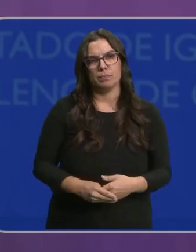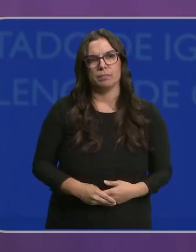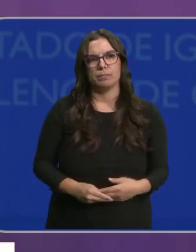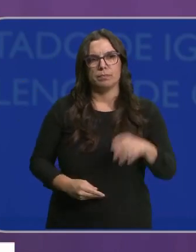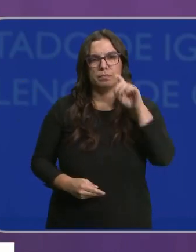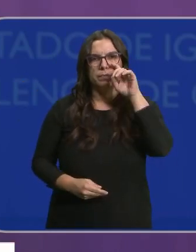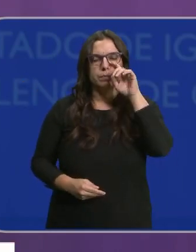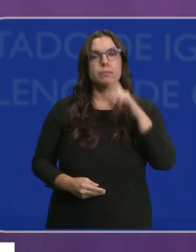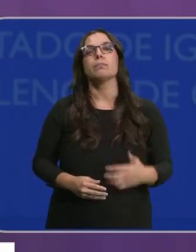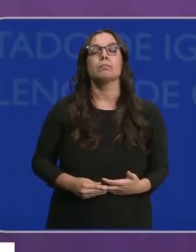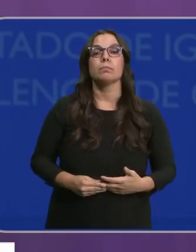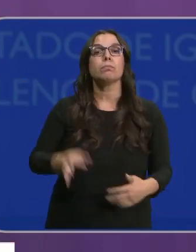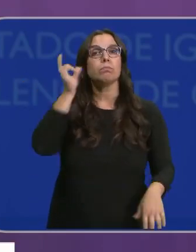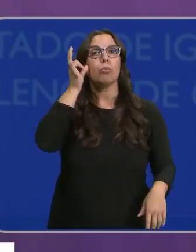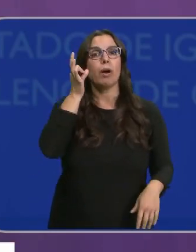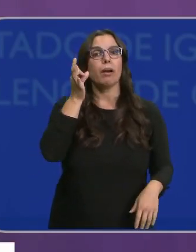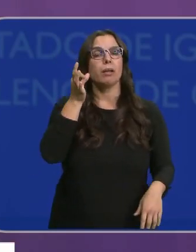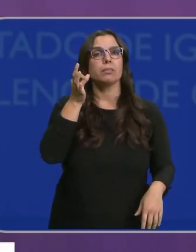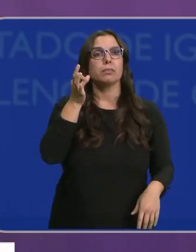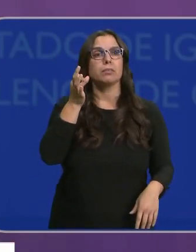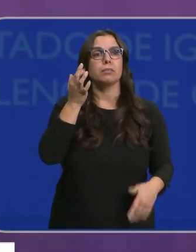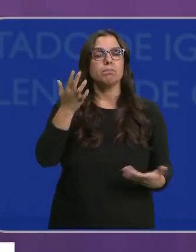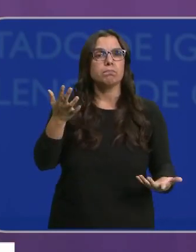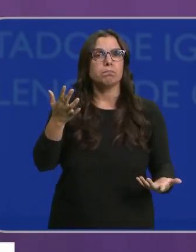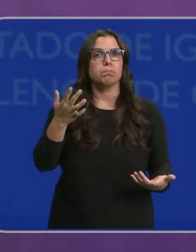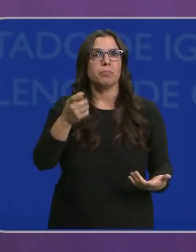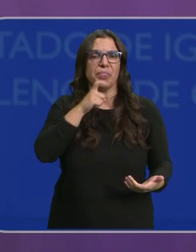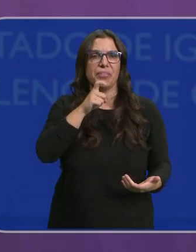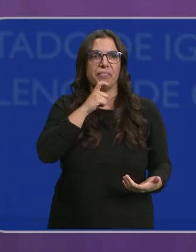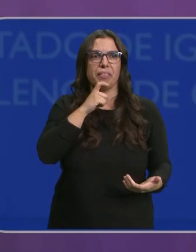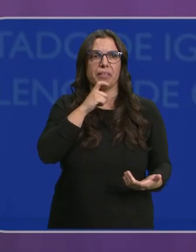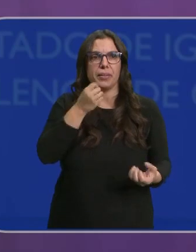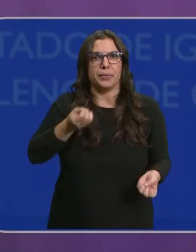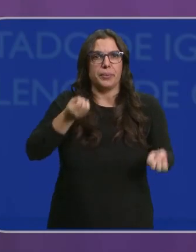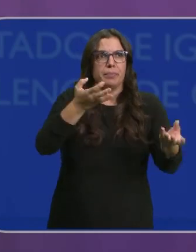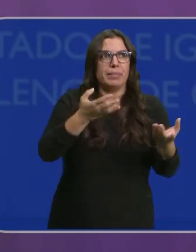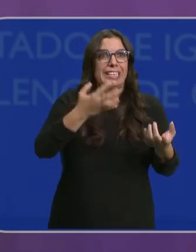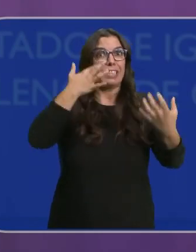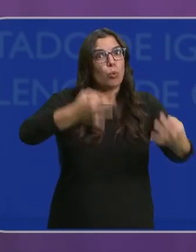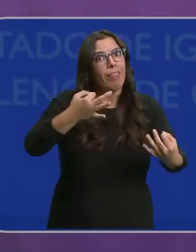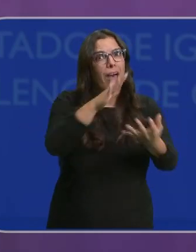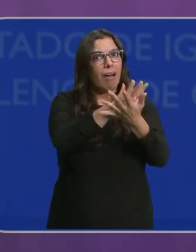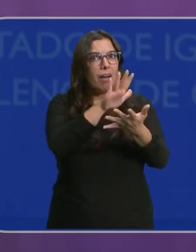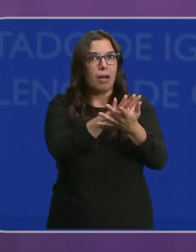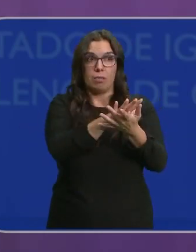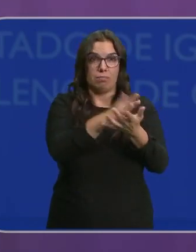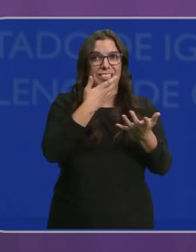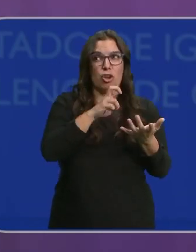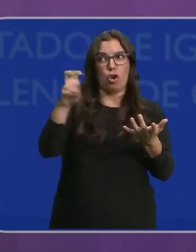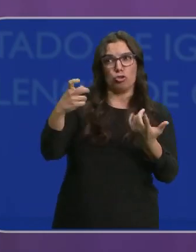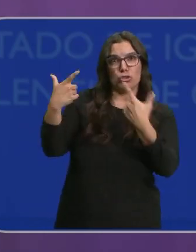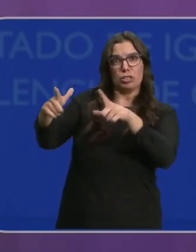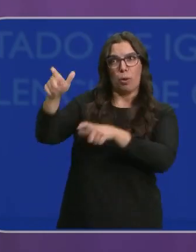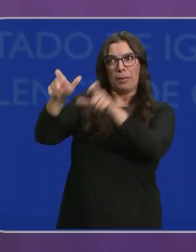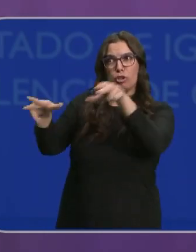A las mujeres evidentemente es difícil transmitirles seguridad si hay otro sector